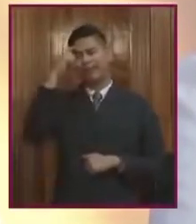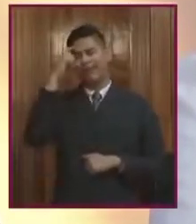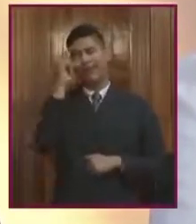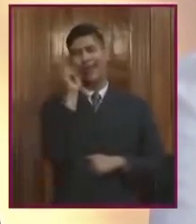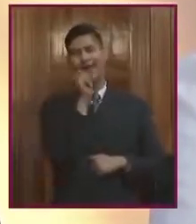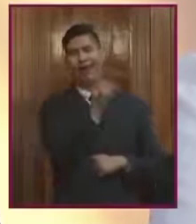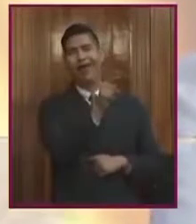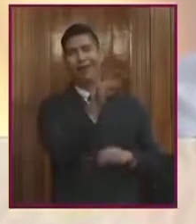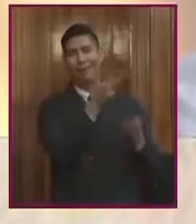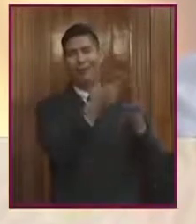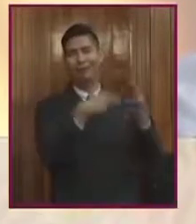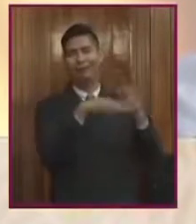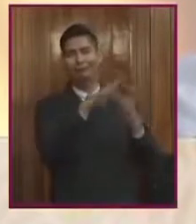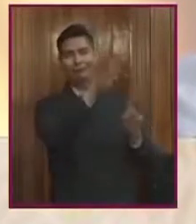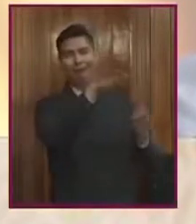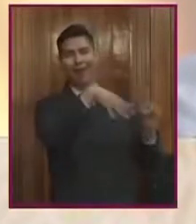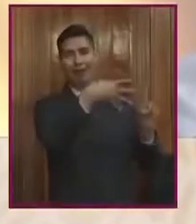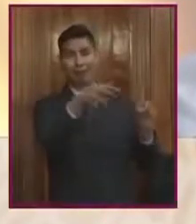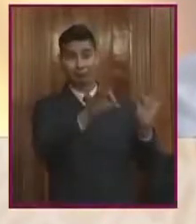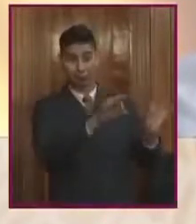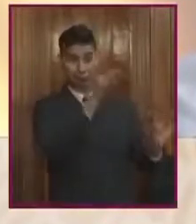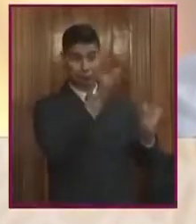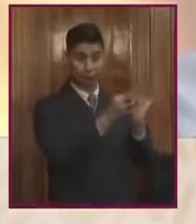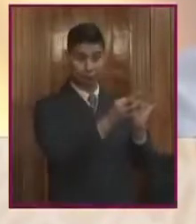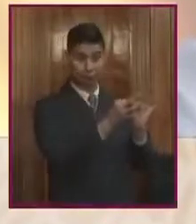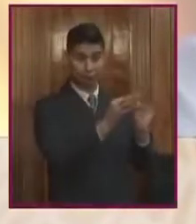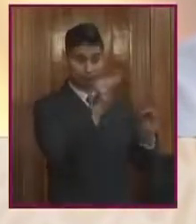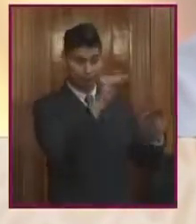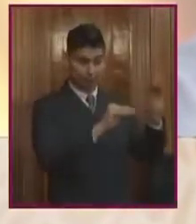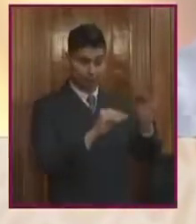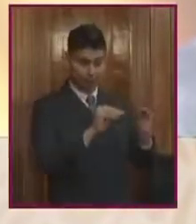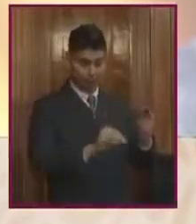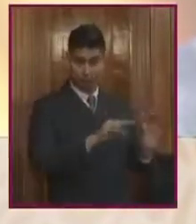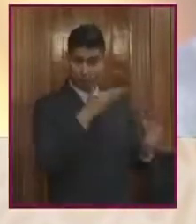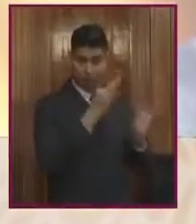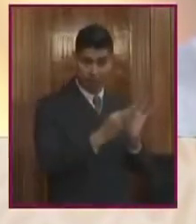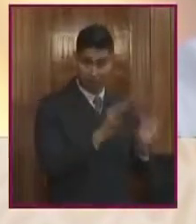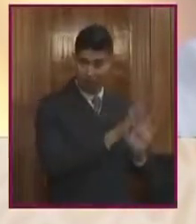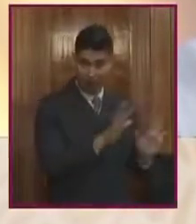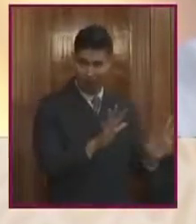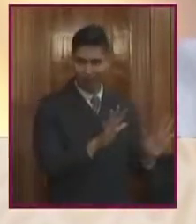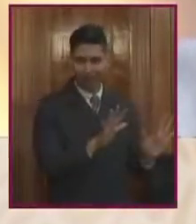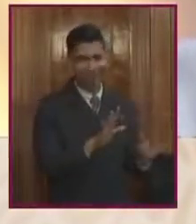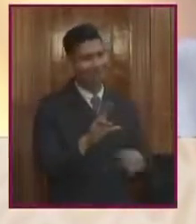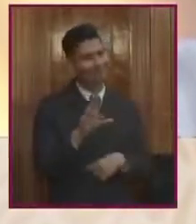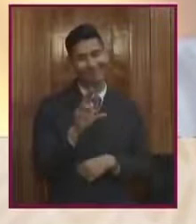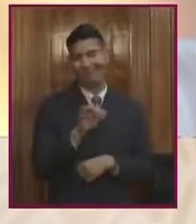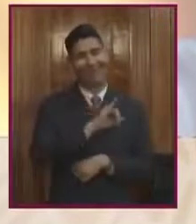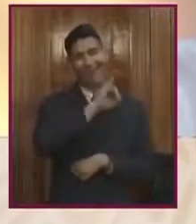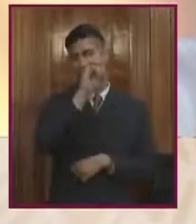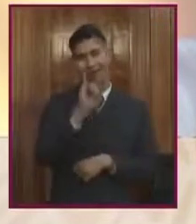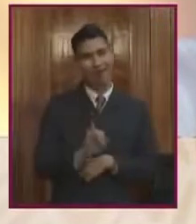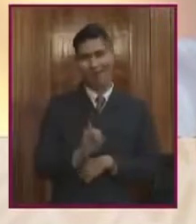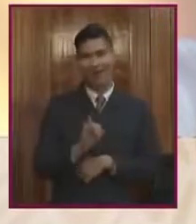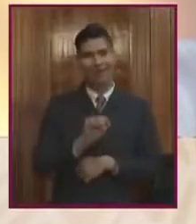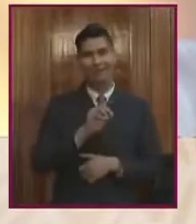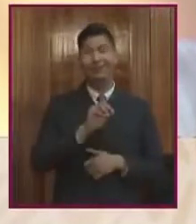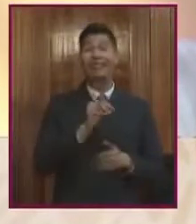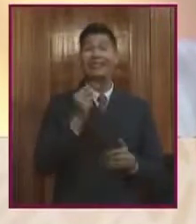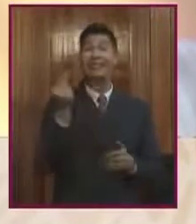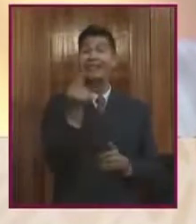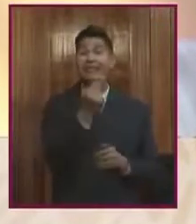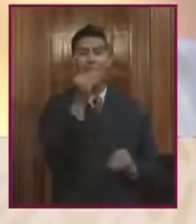un documento acabado. Yo pienso que ojalá nunca sea un documento acabado, que siempre sea un